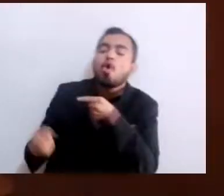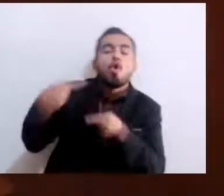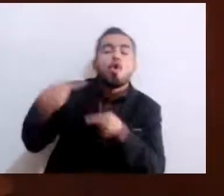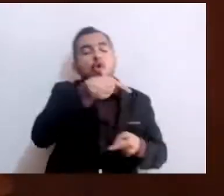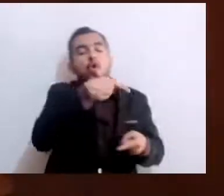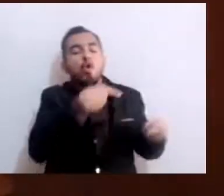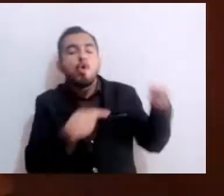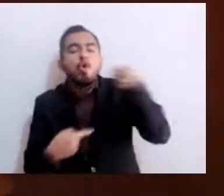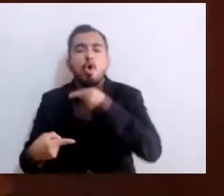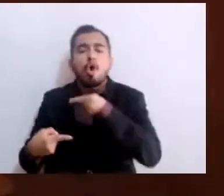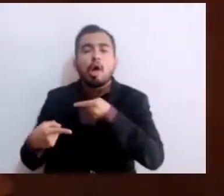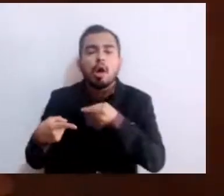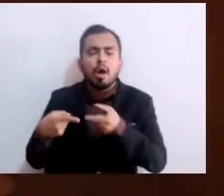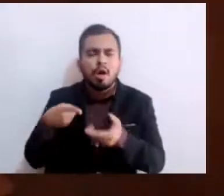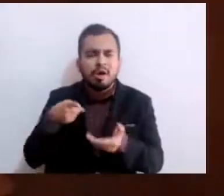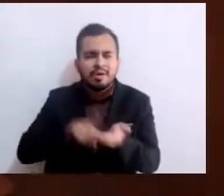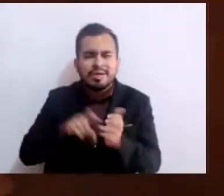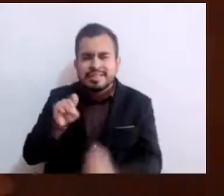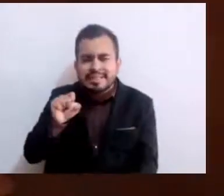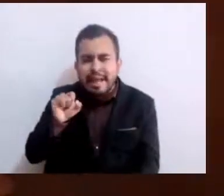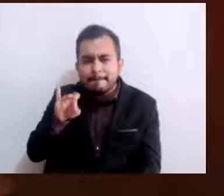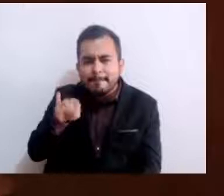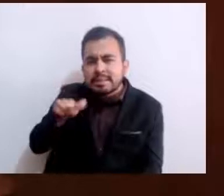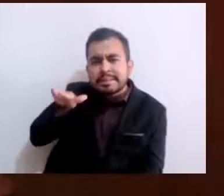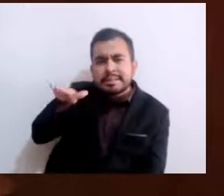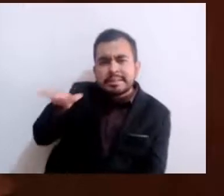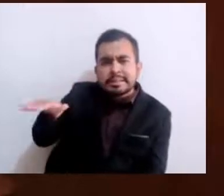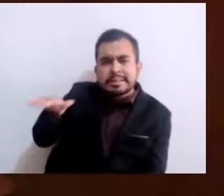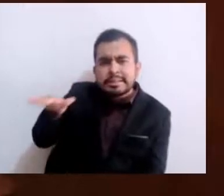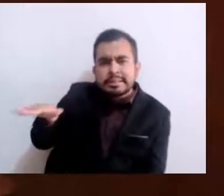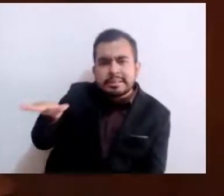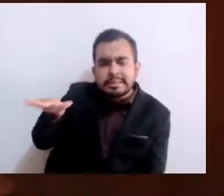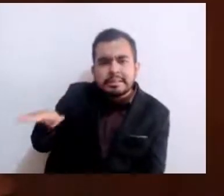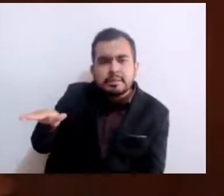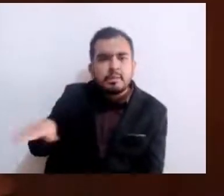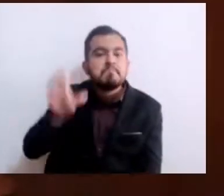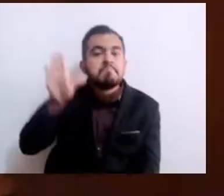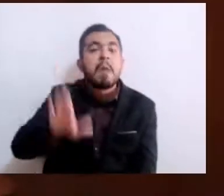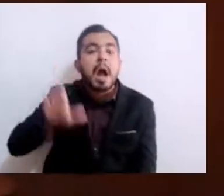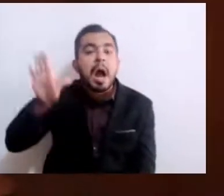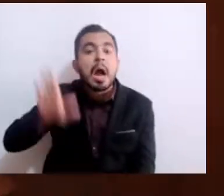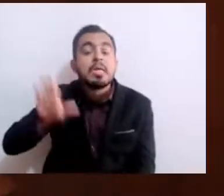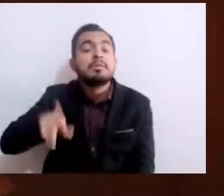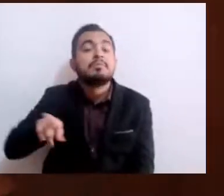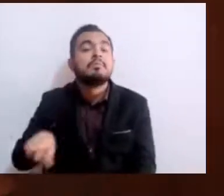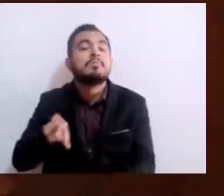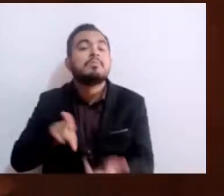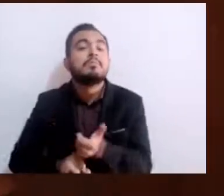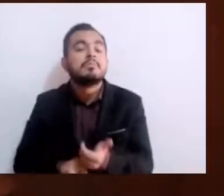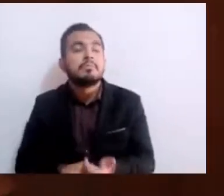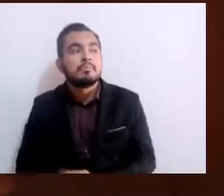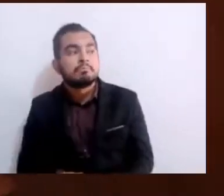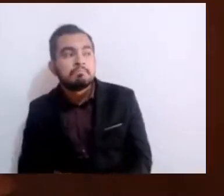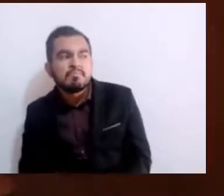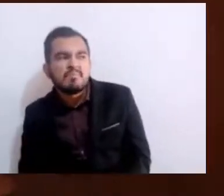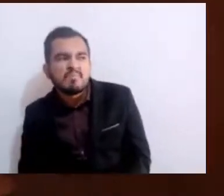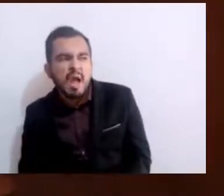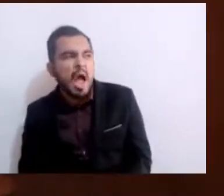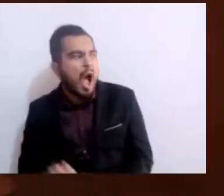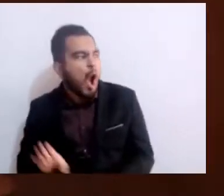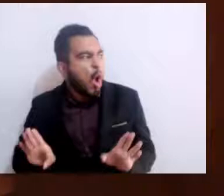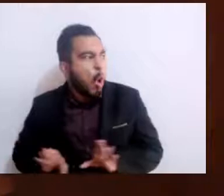a la instancia que es SAIMEX, pareciera que entonces se contesta en función de lo que conviene a estas